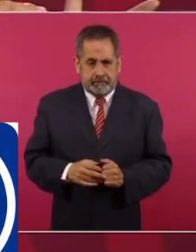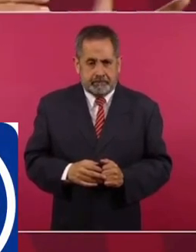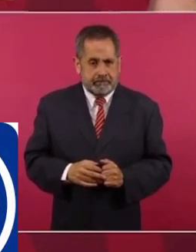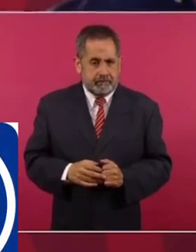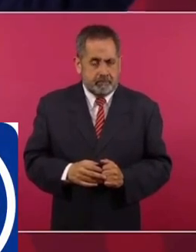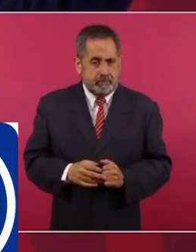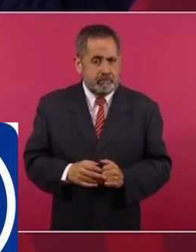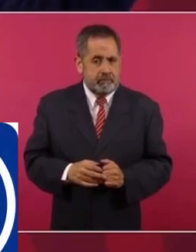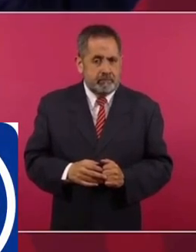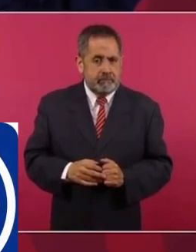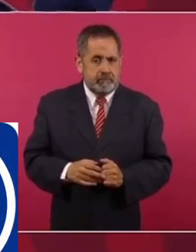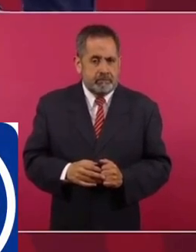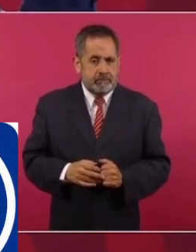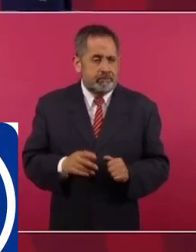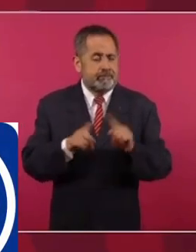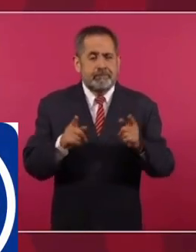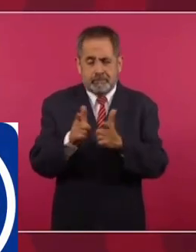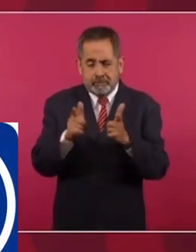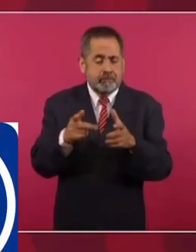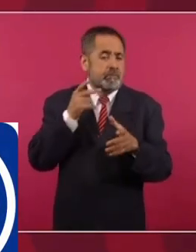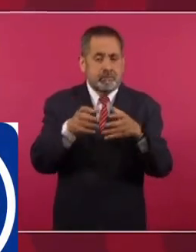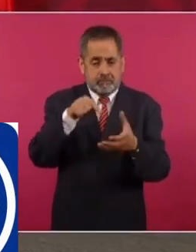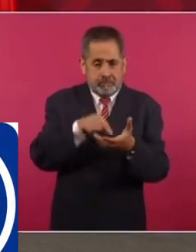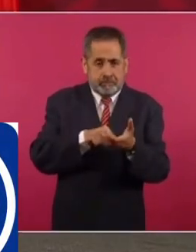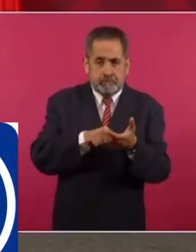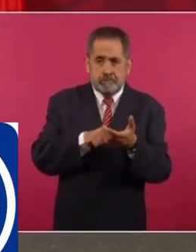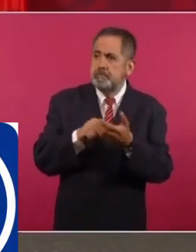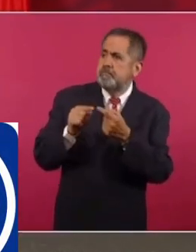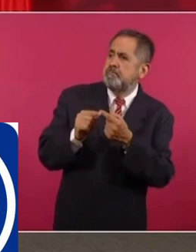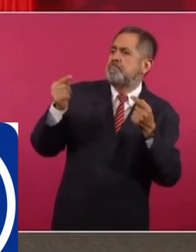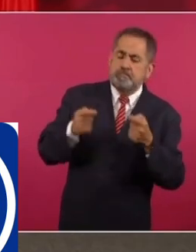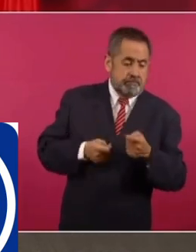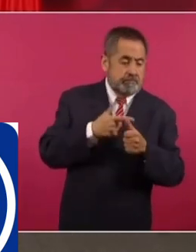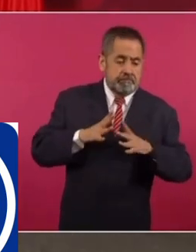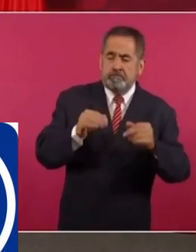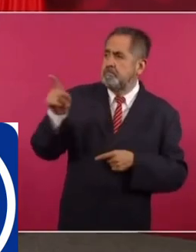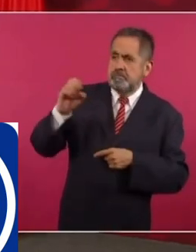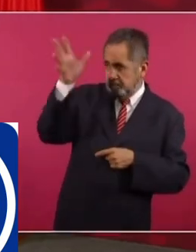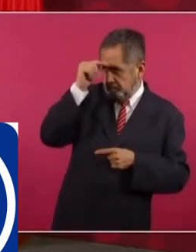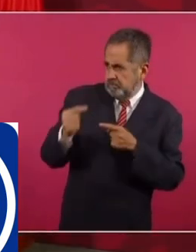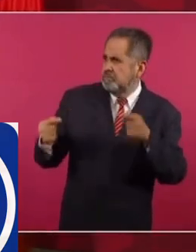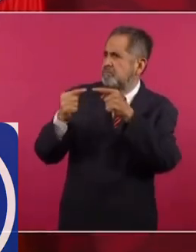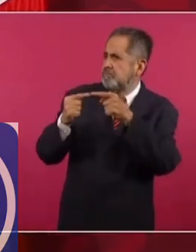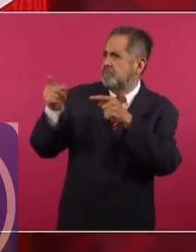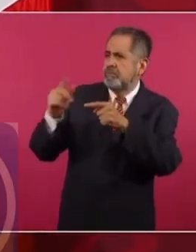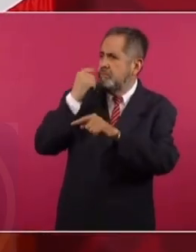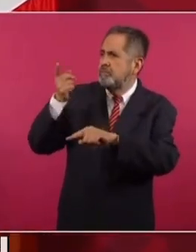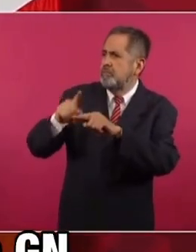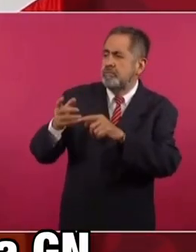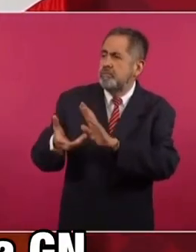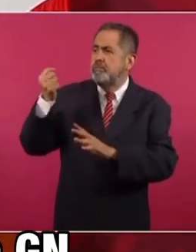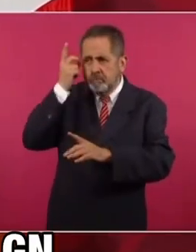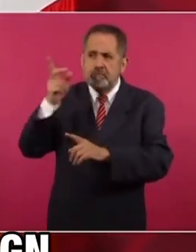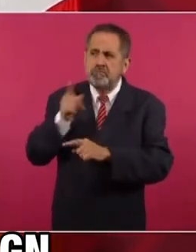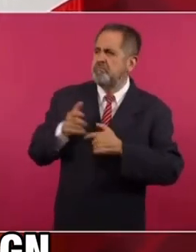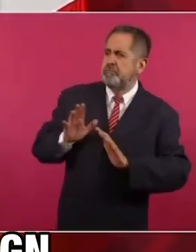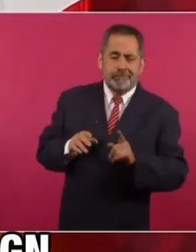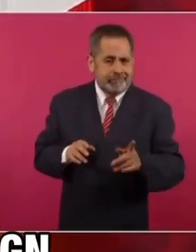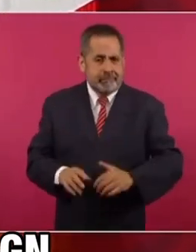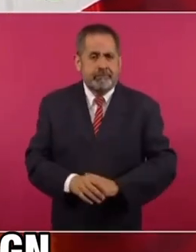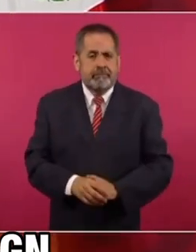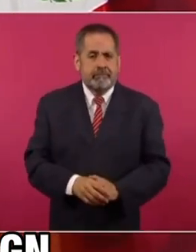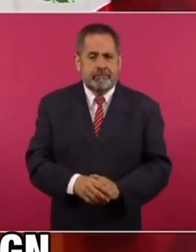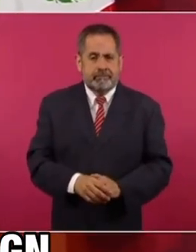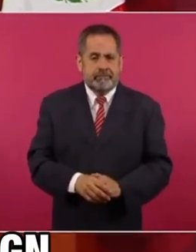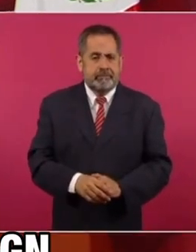con un partido que surgió para oponerse a la expropiación petrolera? No le dan 9 años a la